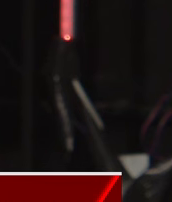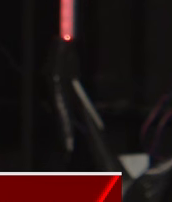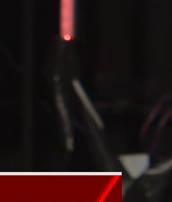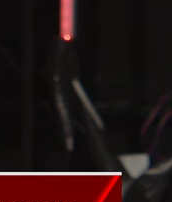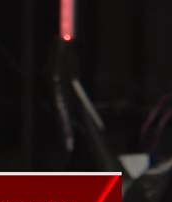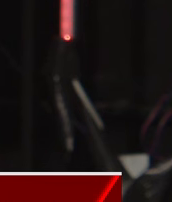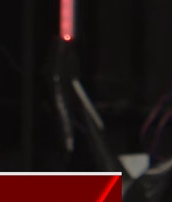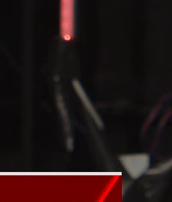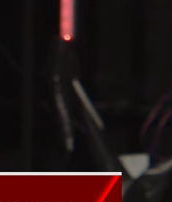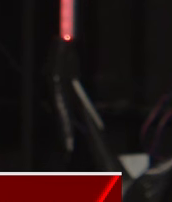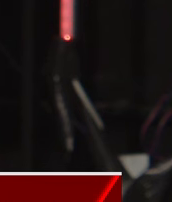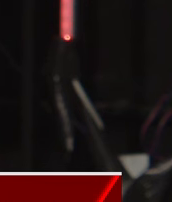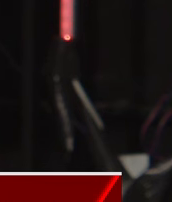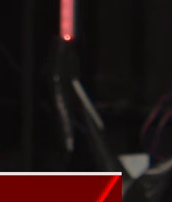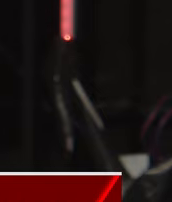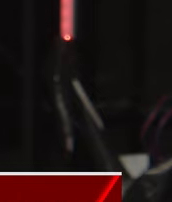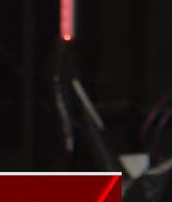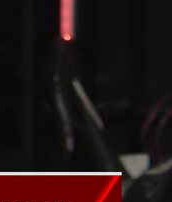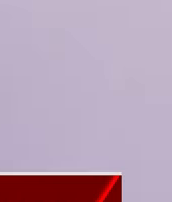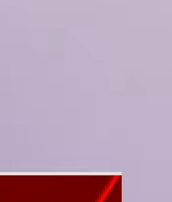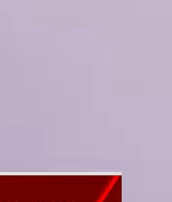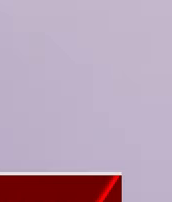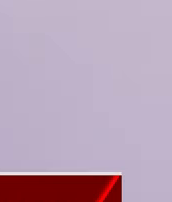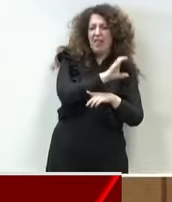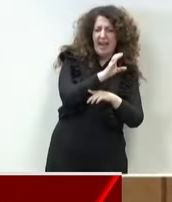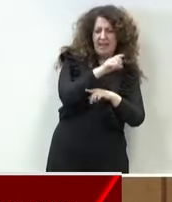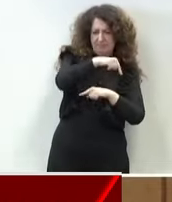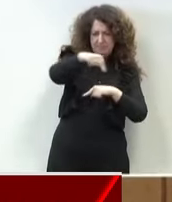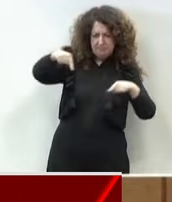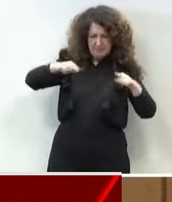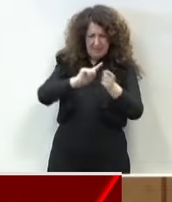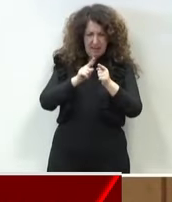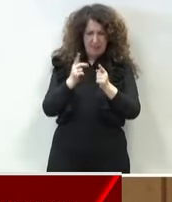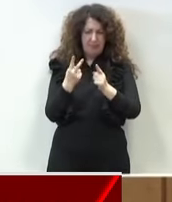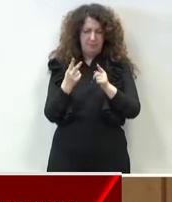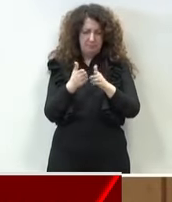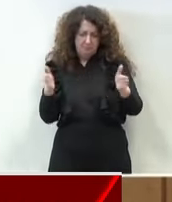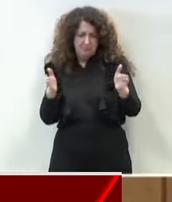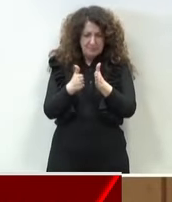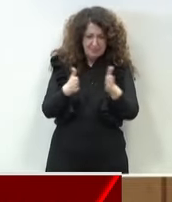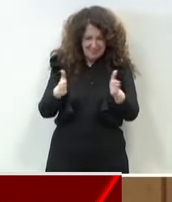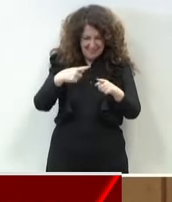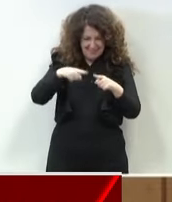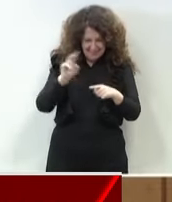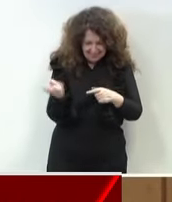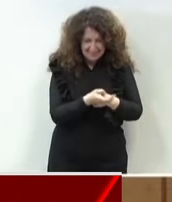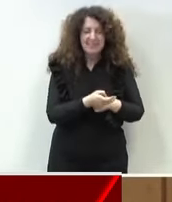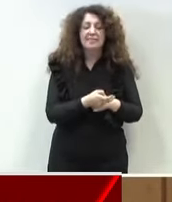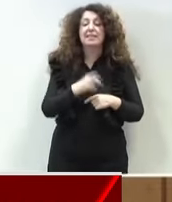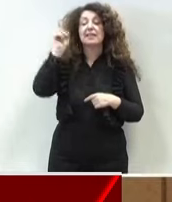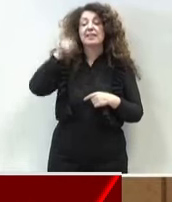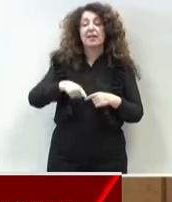todo lo que han pedido, a lo mejor lo que no sabremos que tengan concedido abajo de la mesa y un largo etcétera de prebendas,